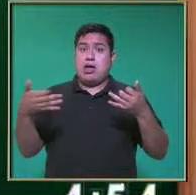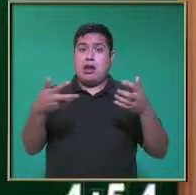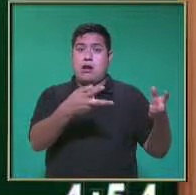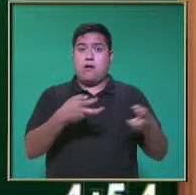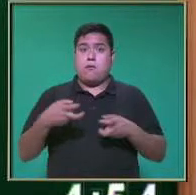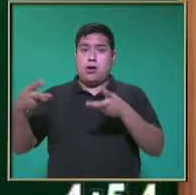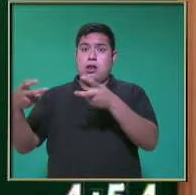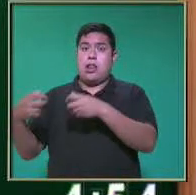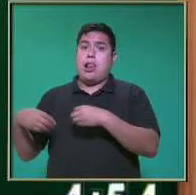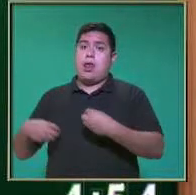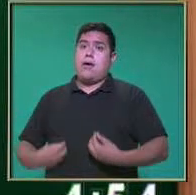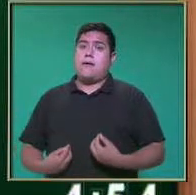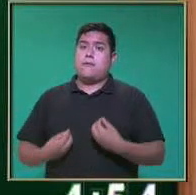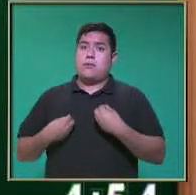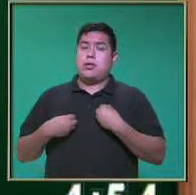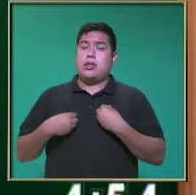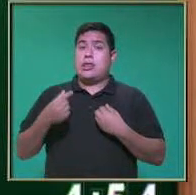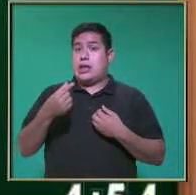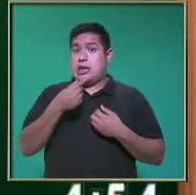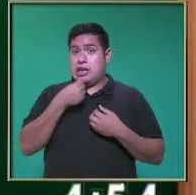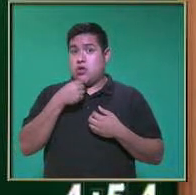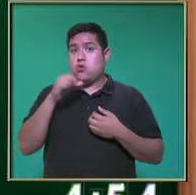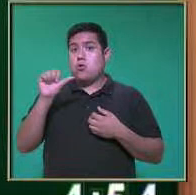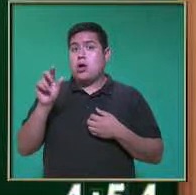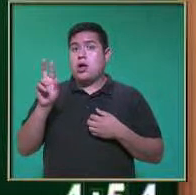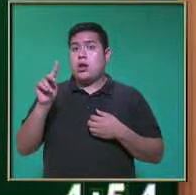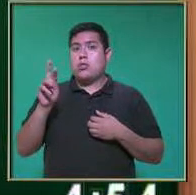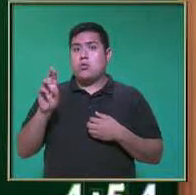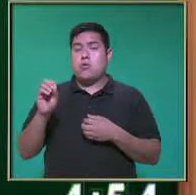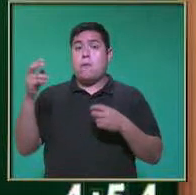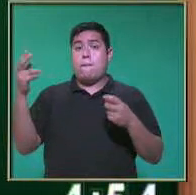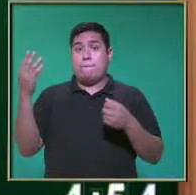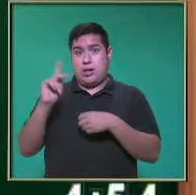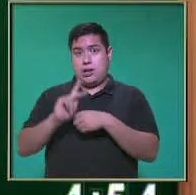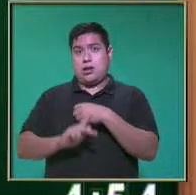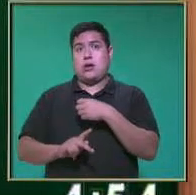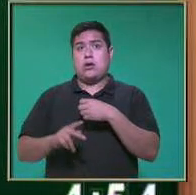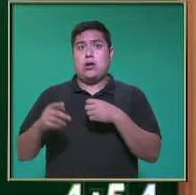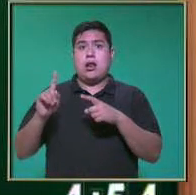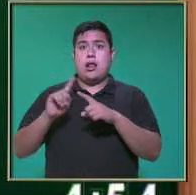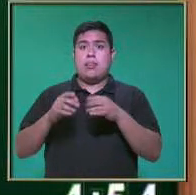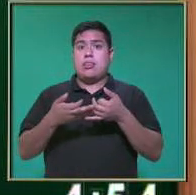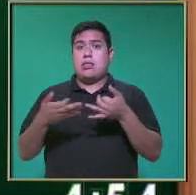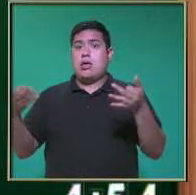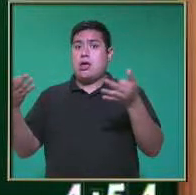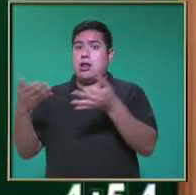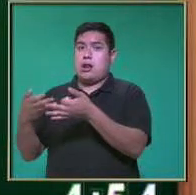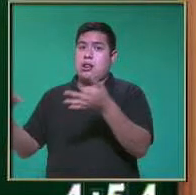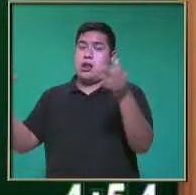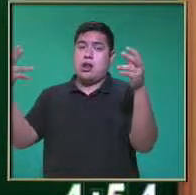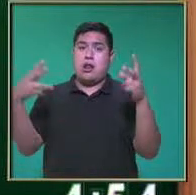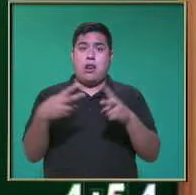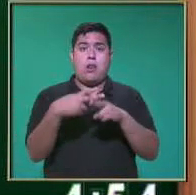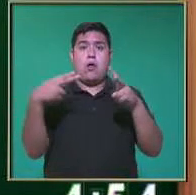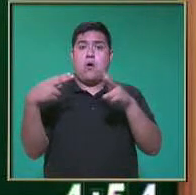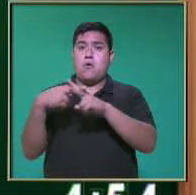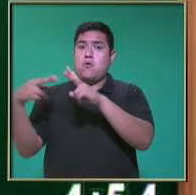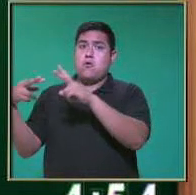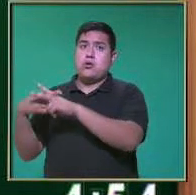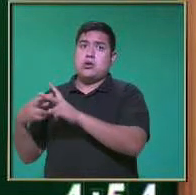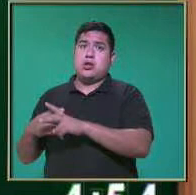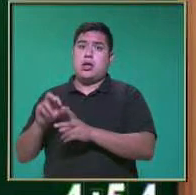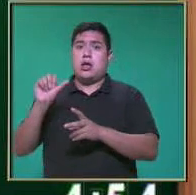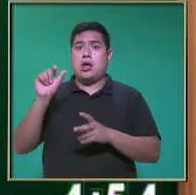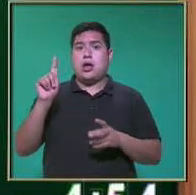de Arturo estaba en peligro. Así que hubo luchas en las tierras por mucho tiempo. Arturo estaba a salvo con